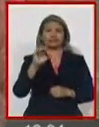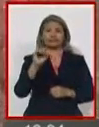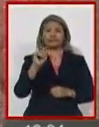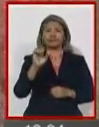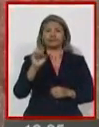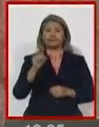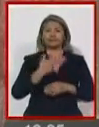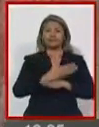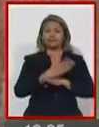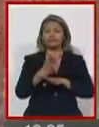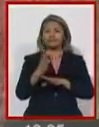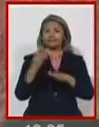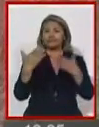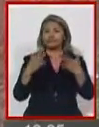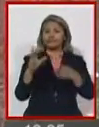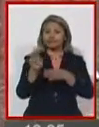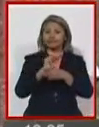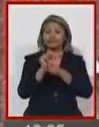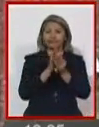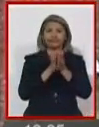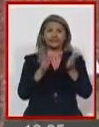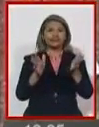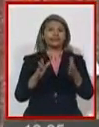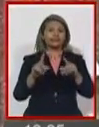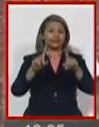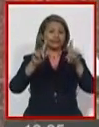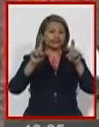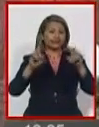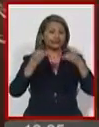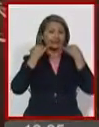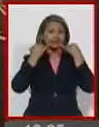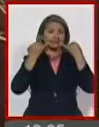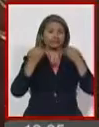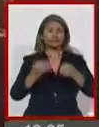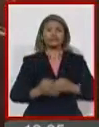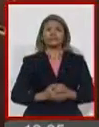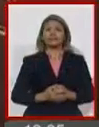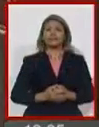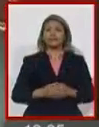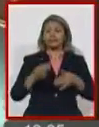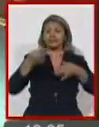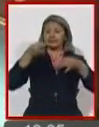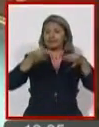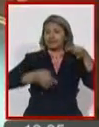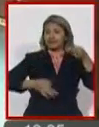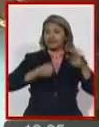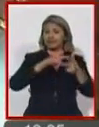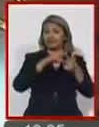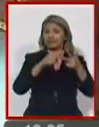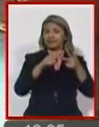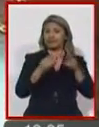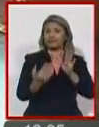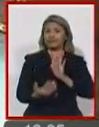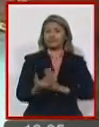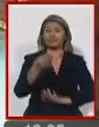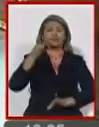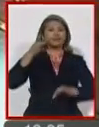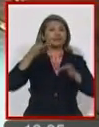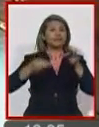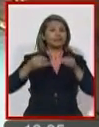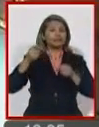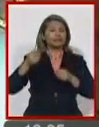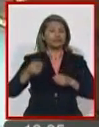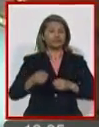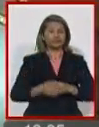Los Lotes y en las próximas horas el Ministerio Público le tomará su declaración informativa y determinará si estos son puestos a disposición de un